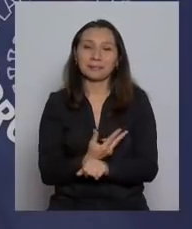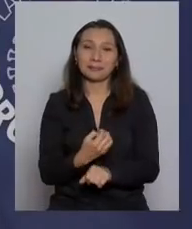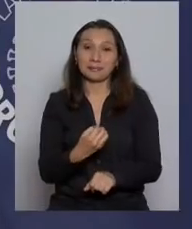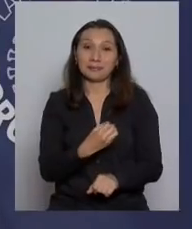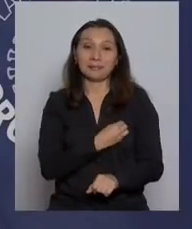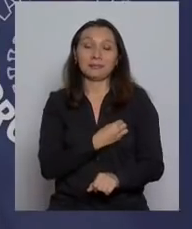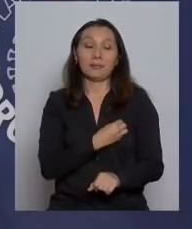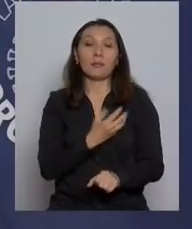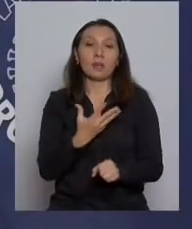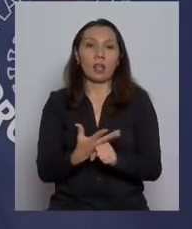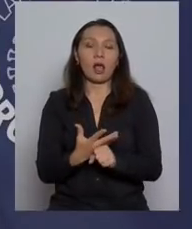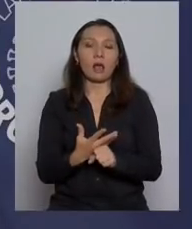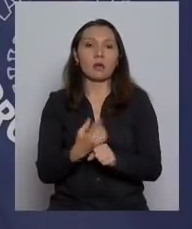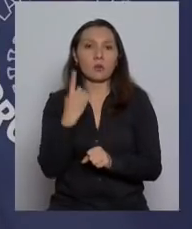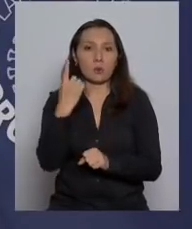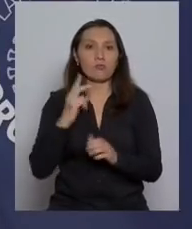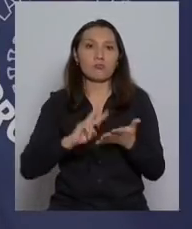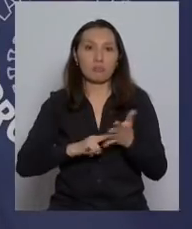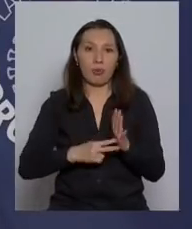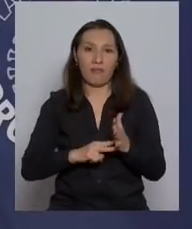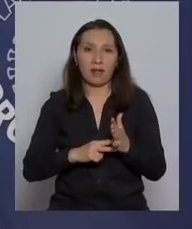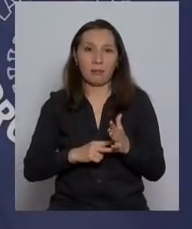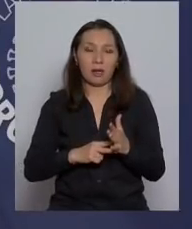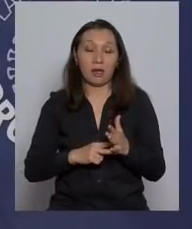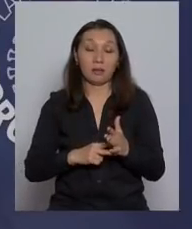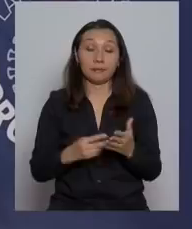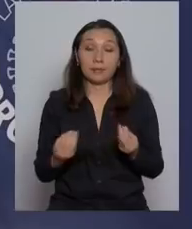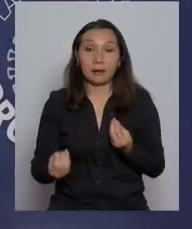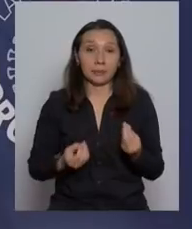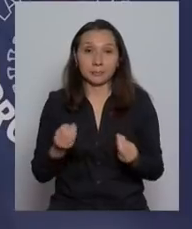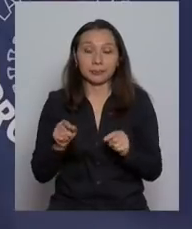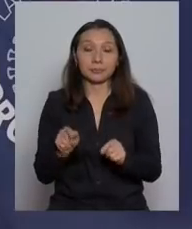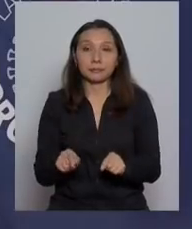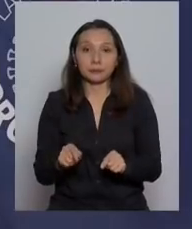Desgraciadamente tenemos un problema, y es que